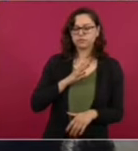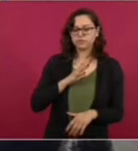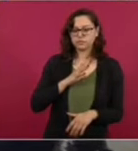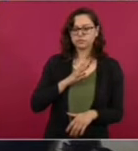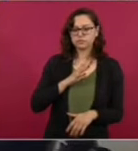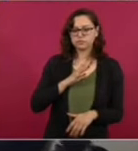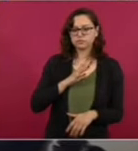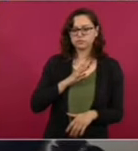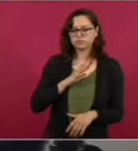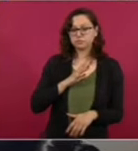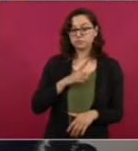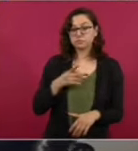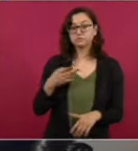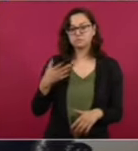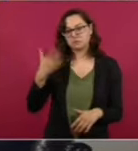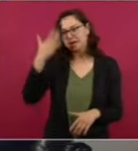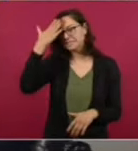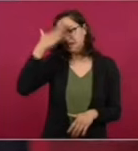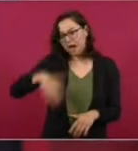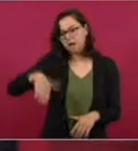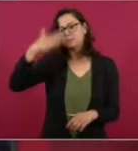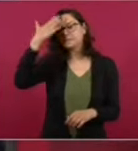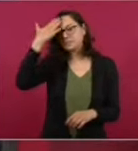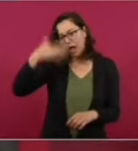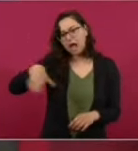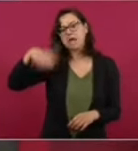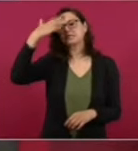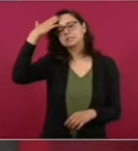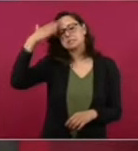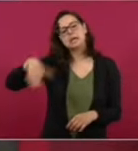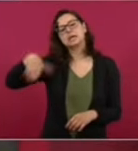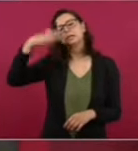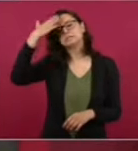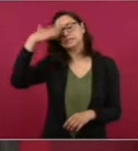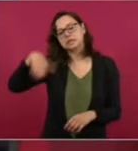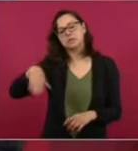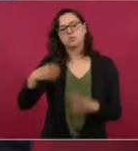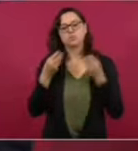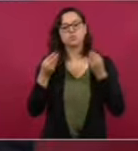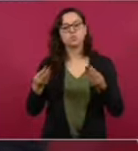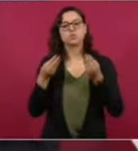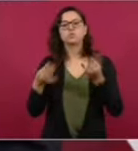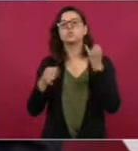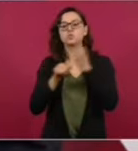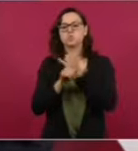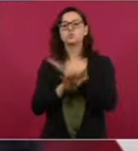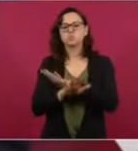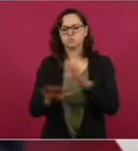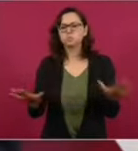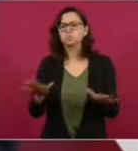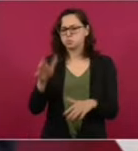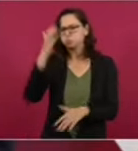sabiondos, pero tienen